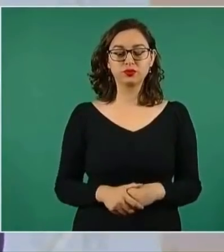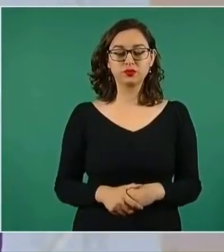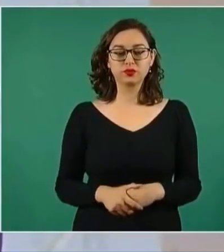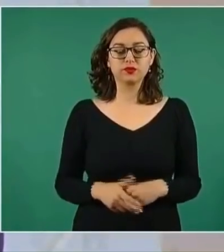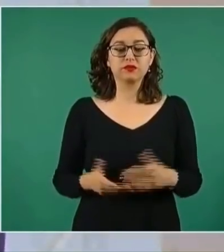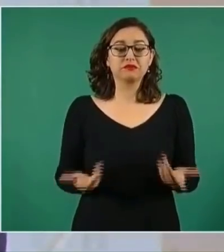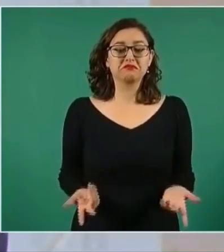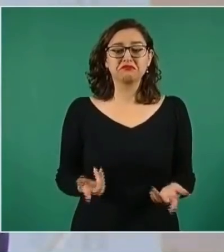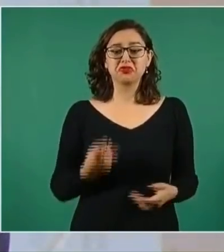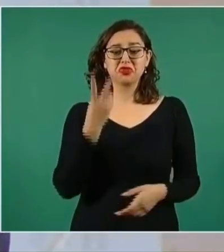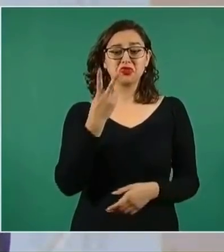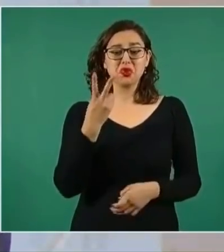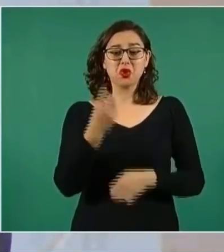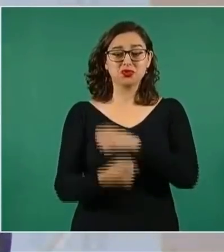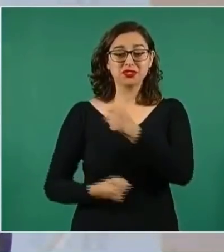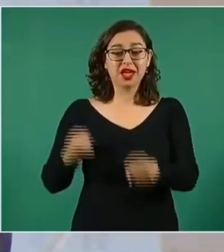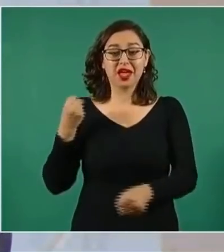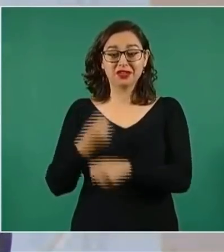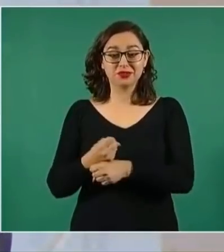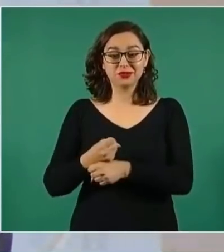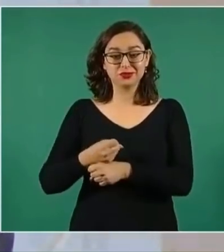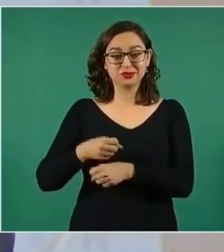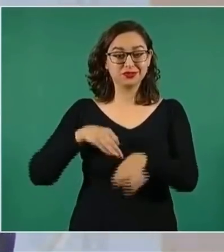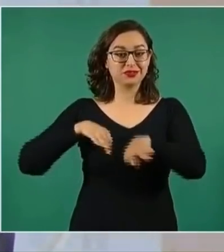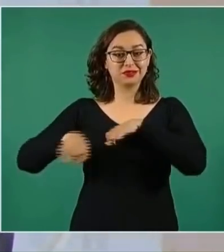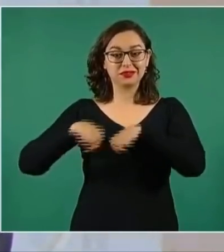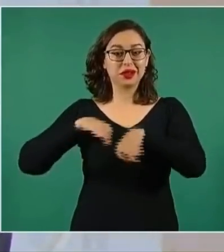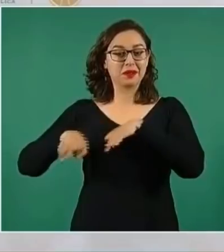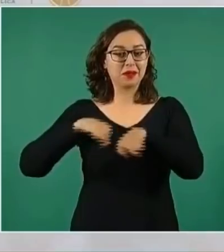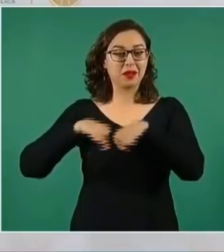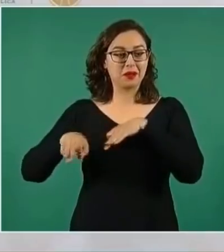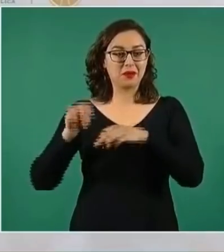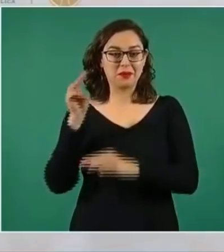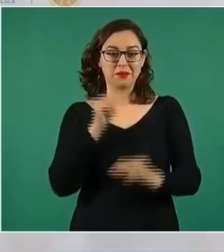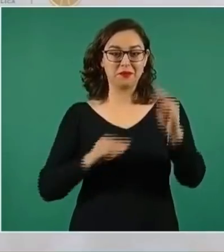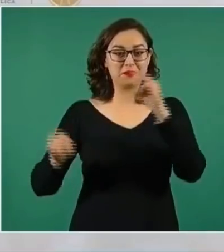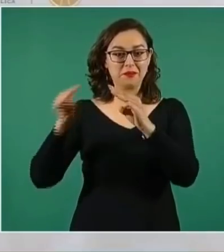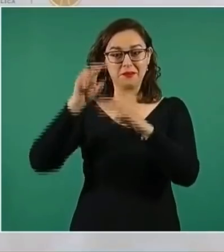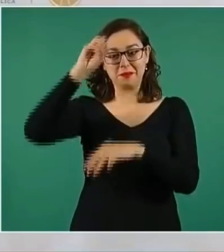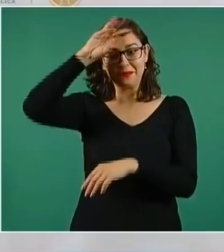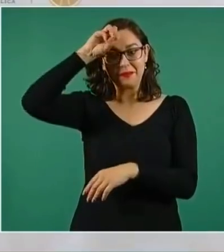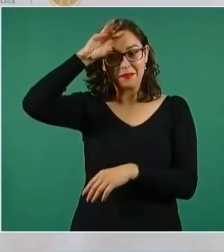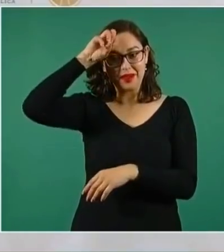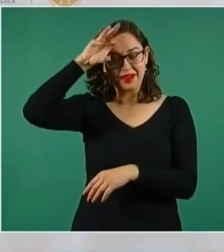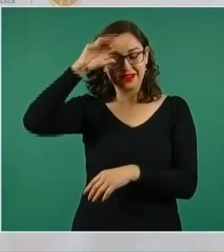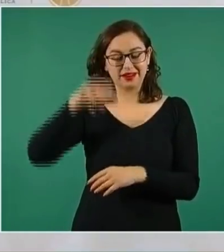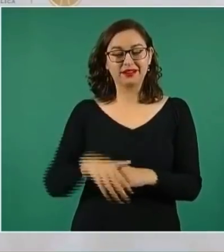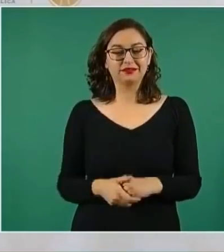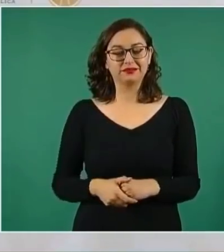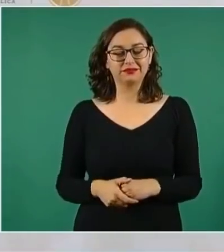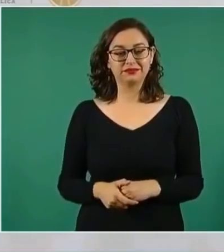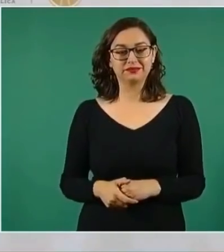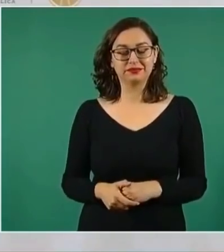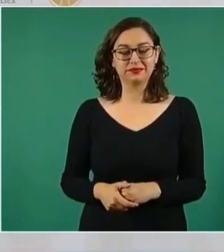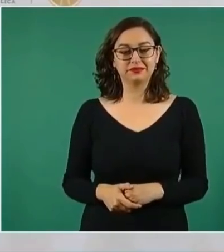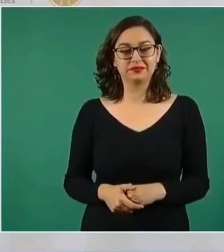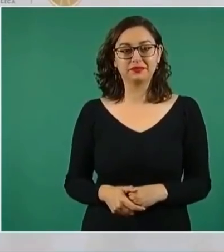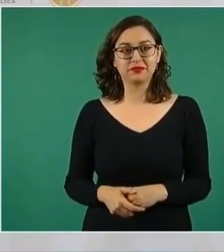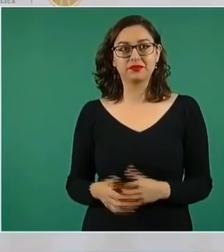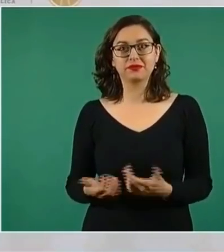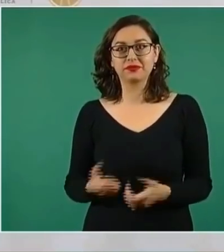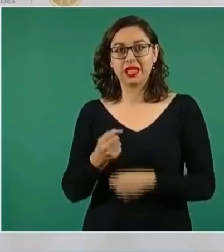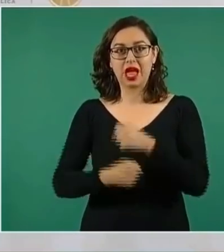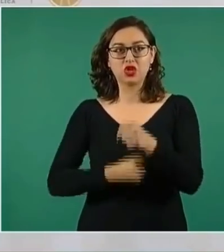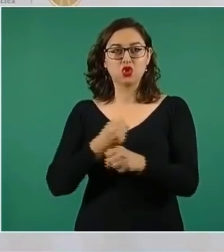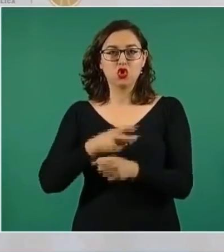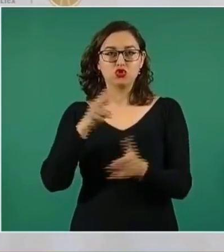las empresas mineras nacionales y extranjeras que en